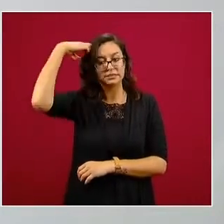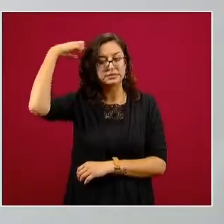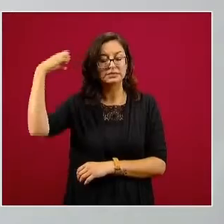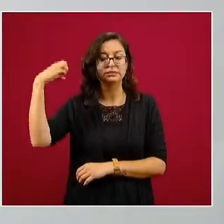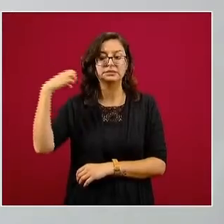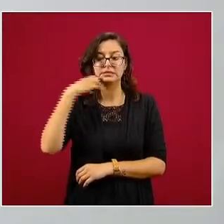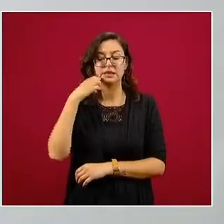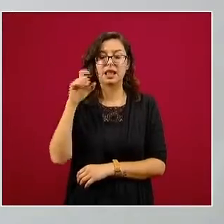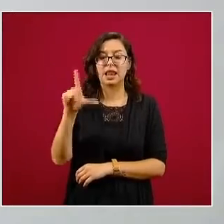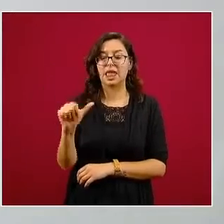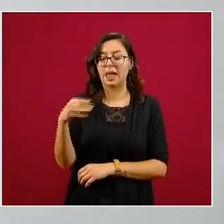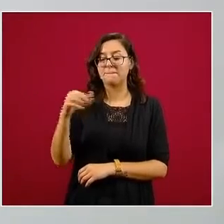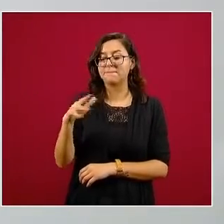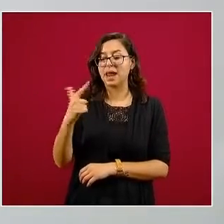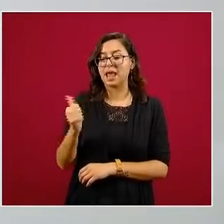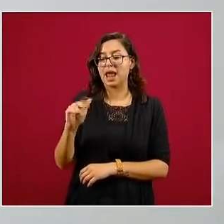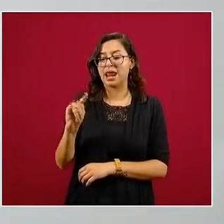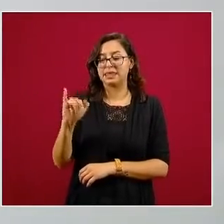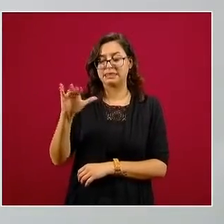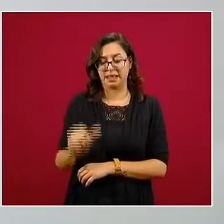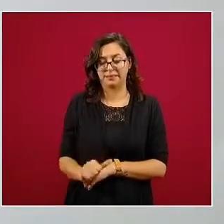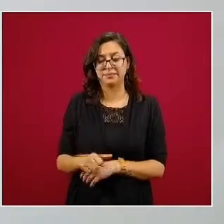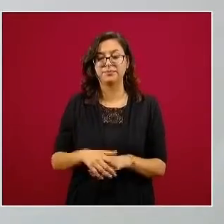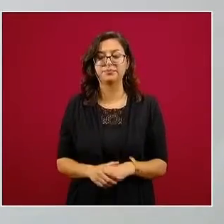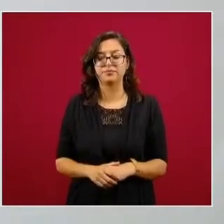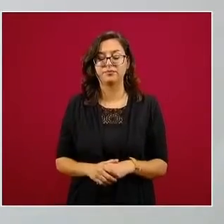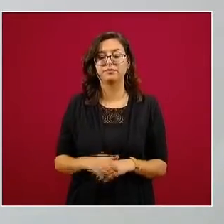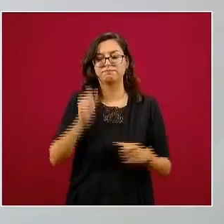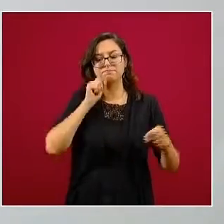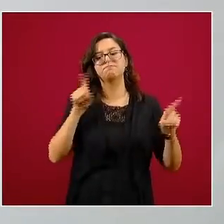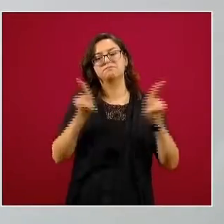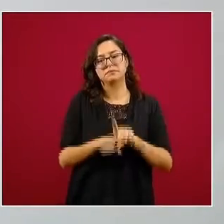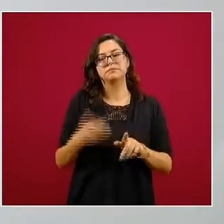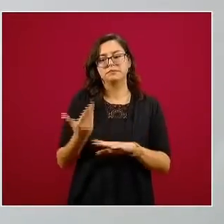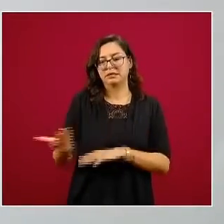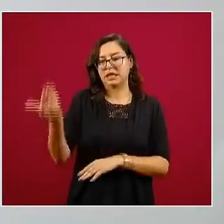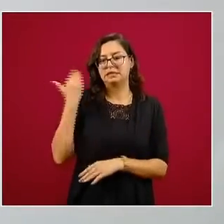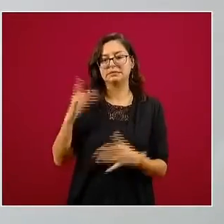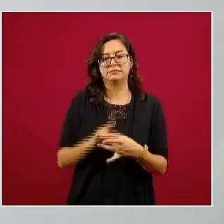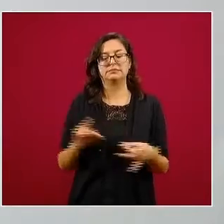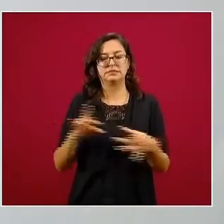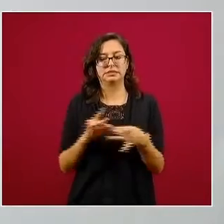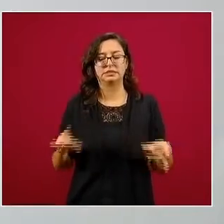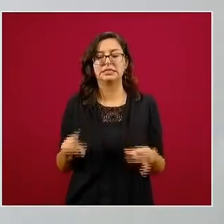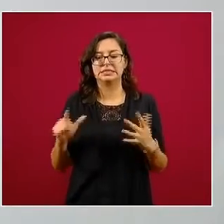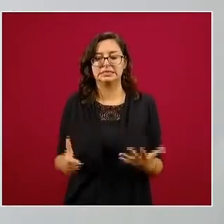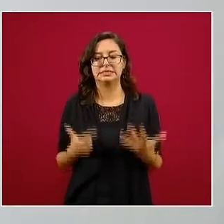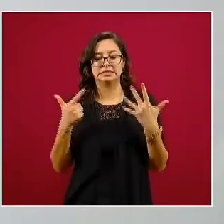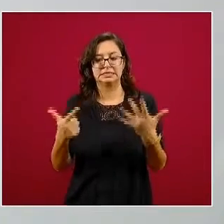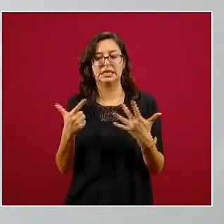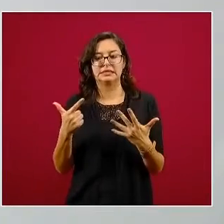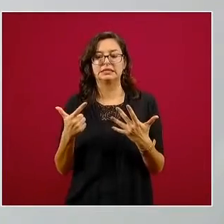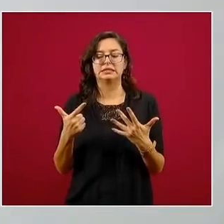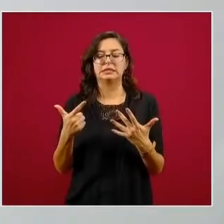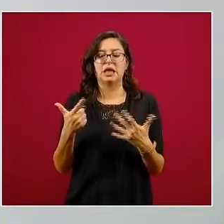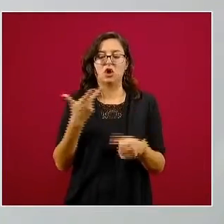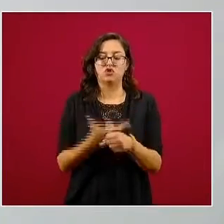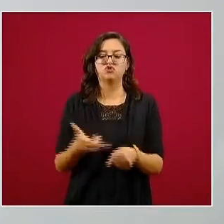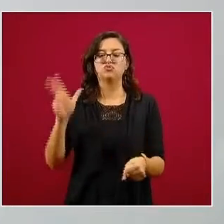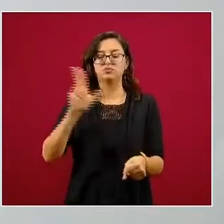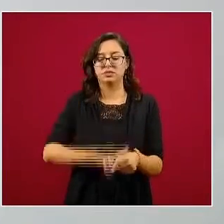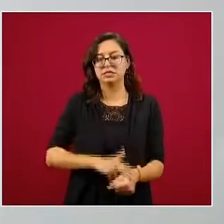pues semifijo, del modelo CEMEX que hemos llevado a todo el país. 40 camas adicionales en ese hospital que ya